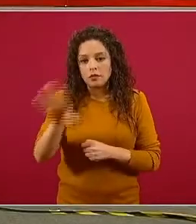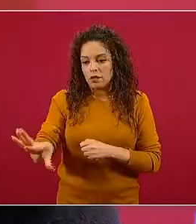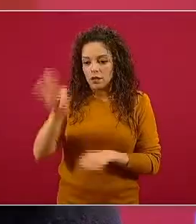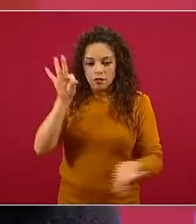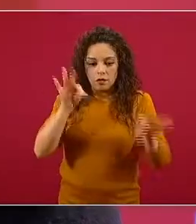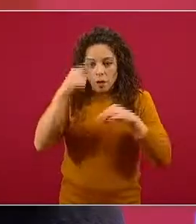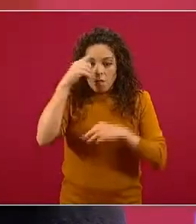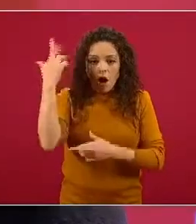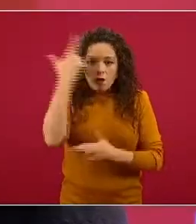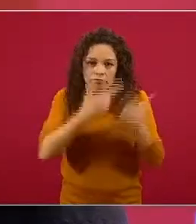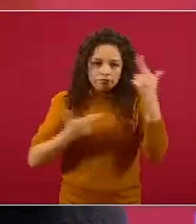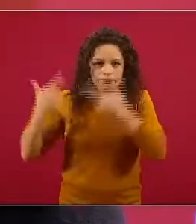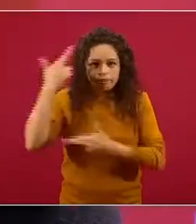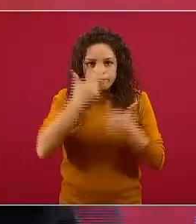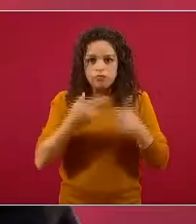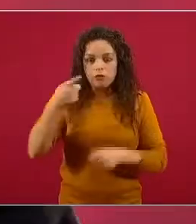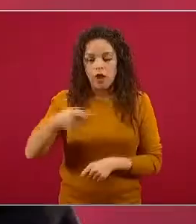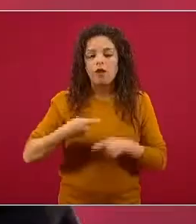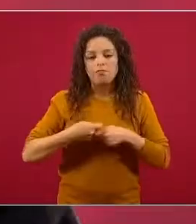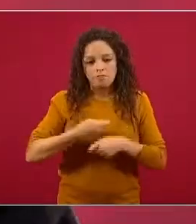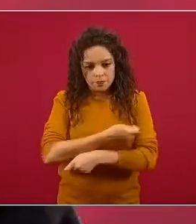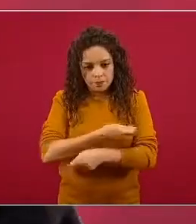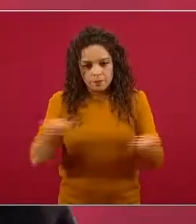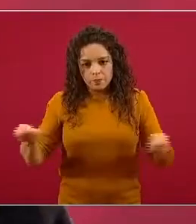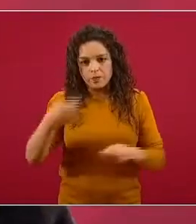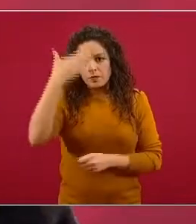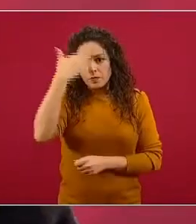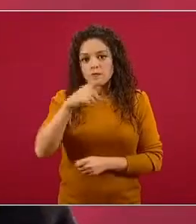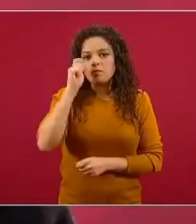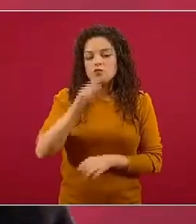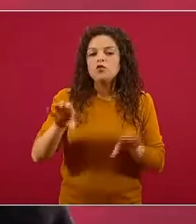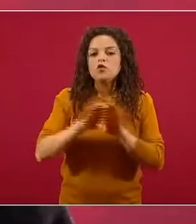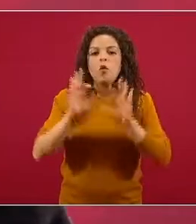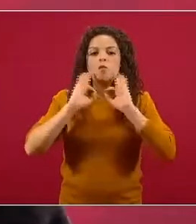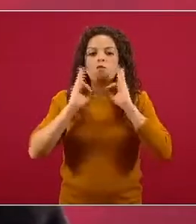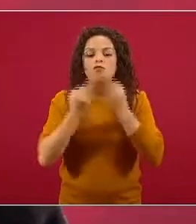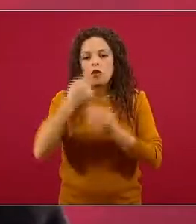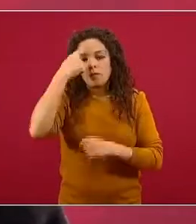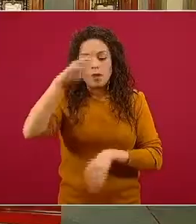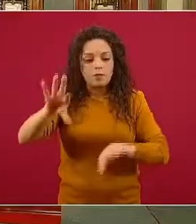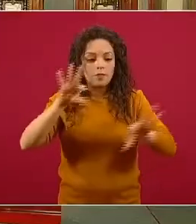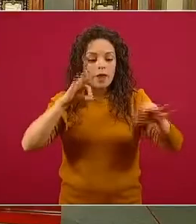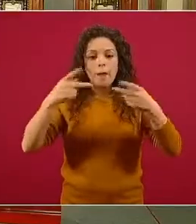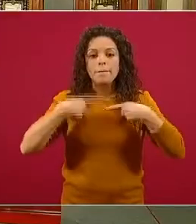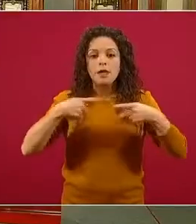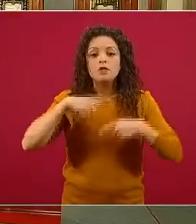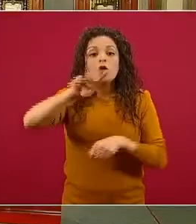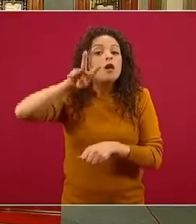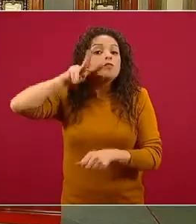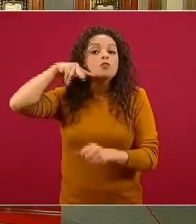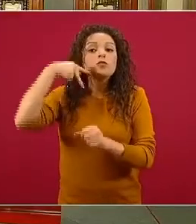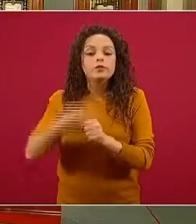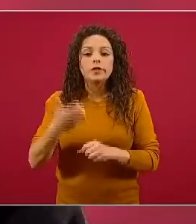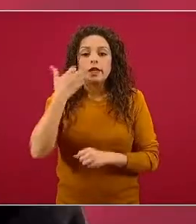preseleccionados, darán a conocer sus modos de reclutamiento para las personas que